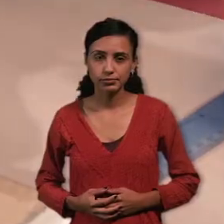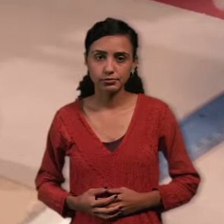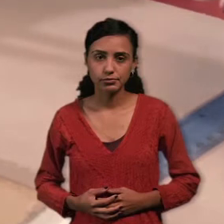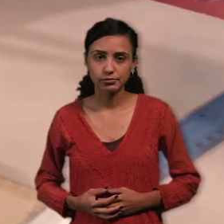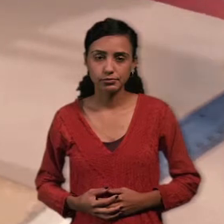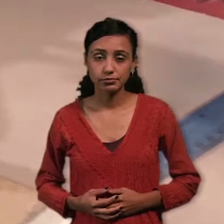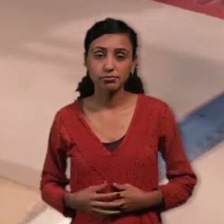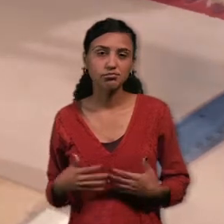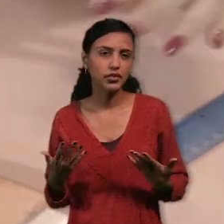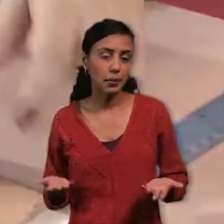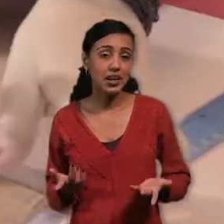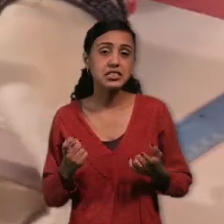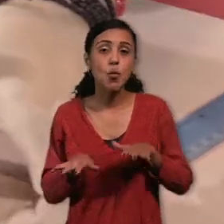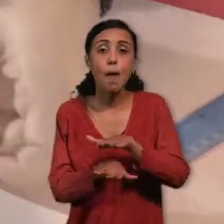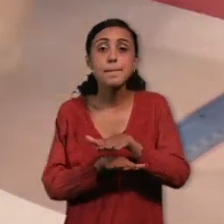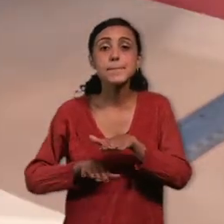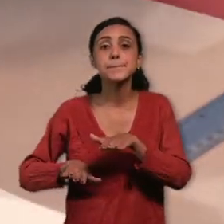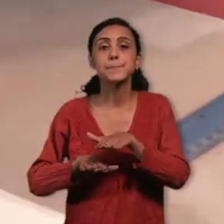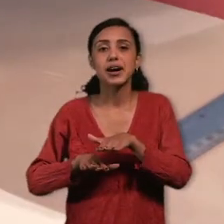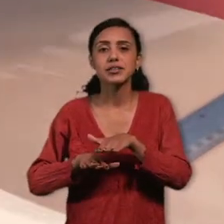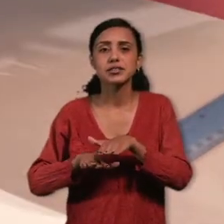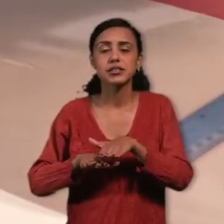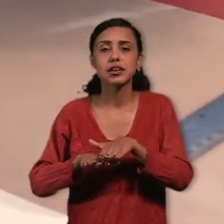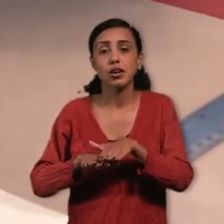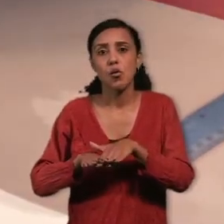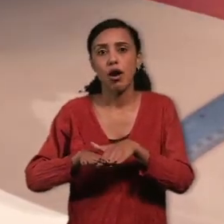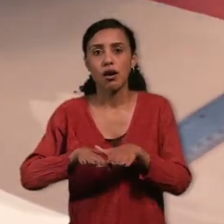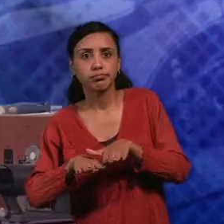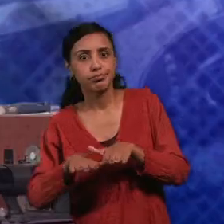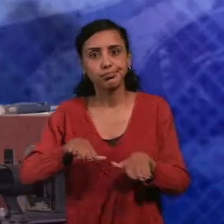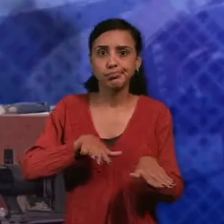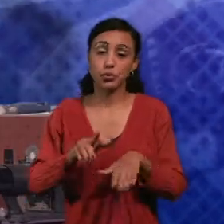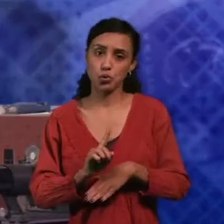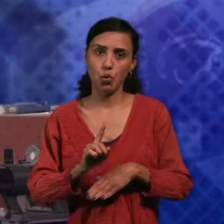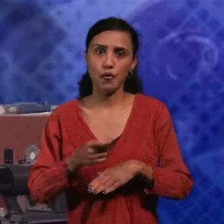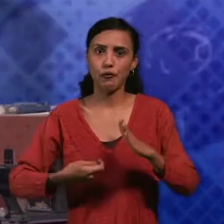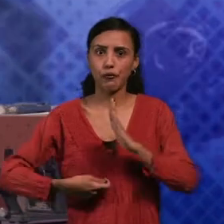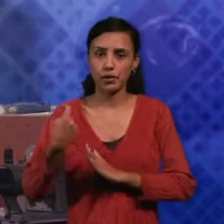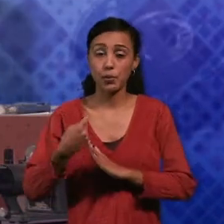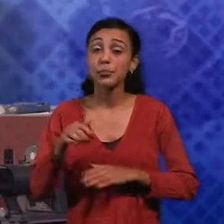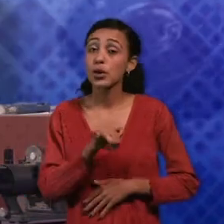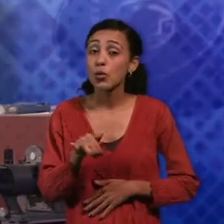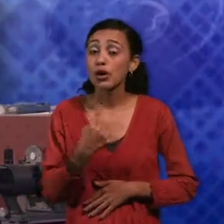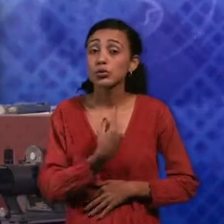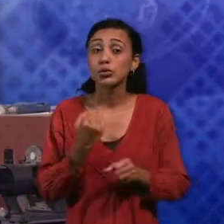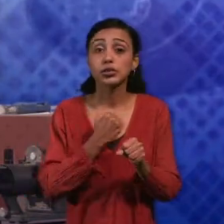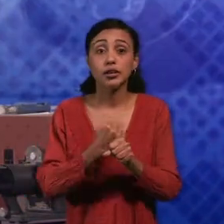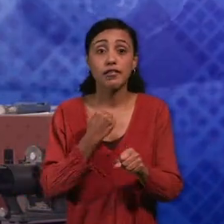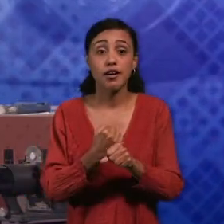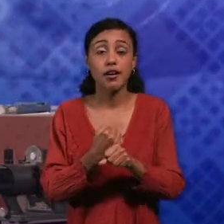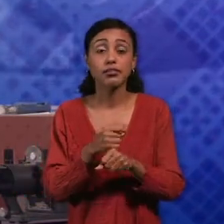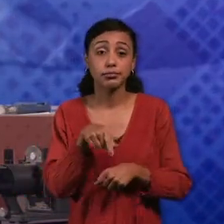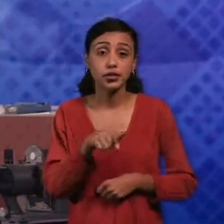¿Qué pasa? Que necesitamos una base para que le dé mayor estabilidad al trípode y porque además, cuando vayamos a trabajar con este trípode,